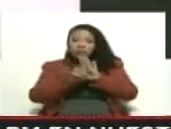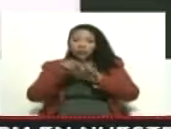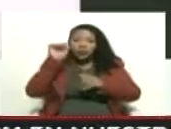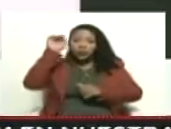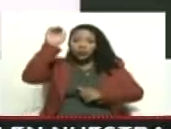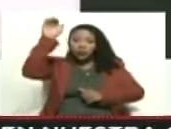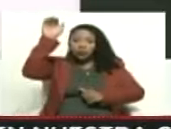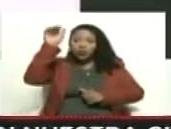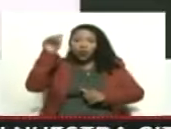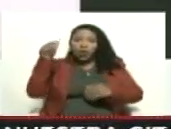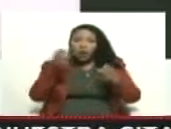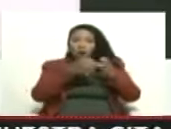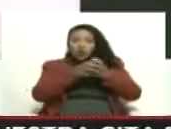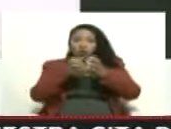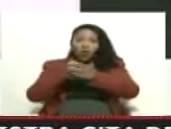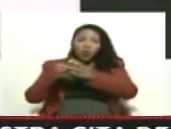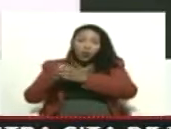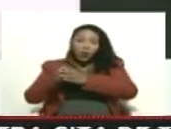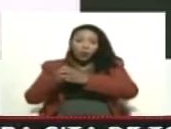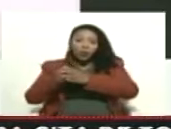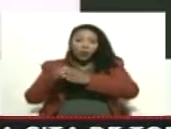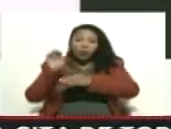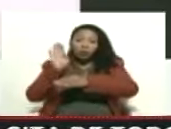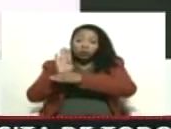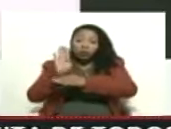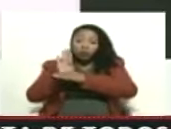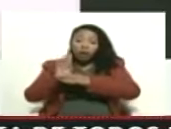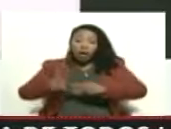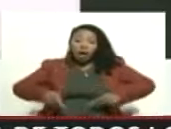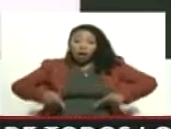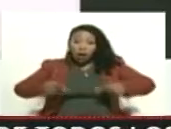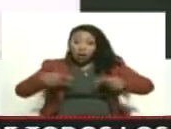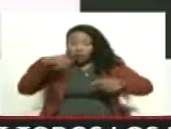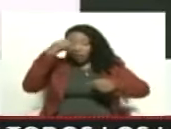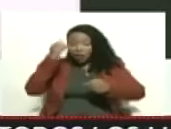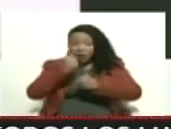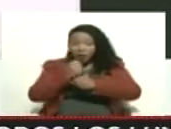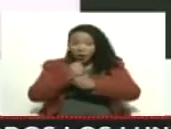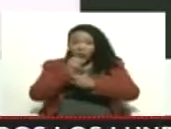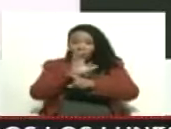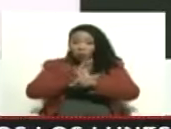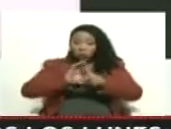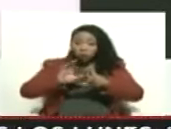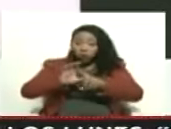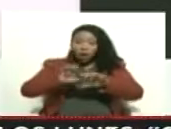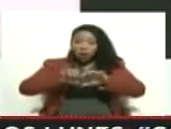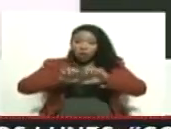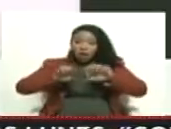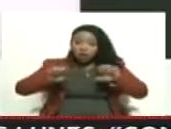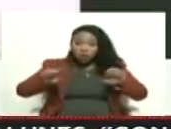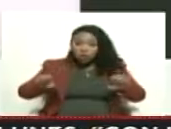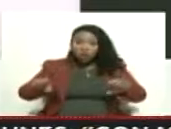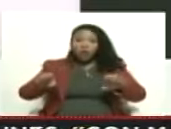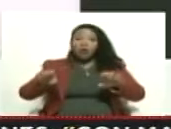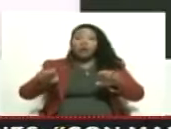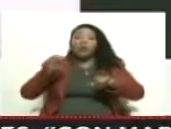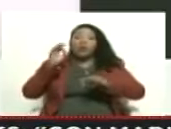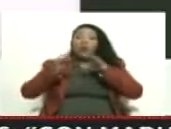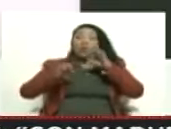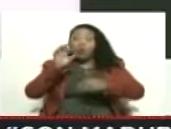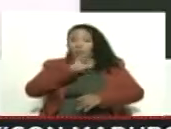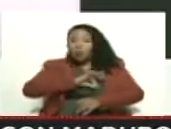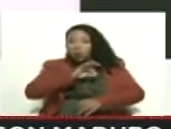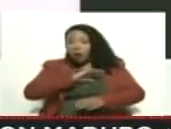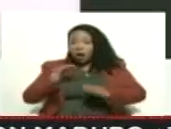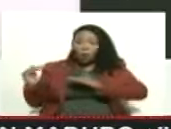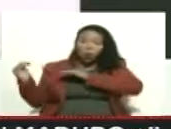generaciones asegura el derecho a la vida al trabajo a la cultura a la educación a la justicia social y a la